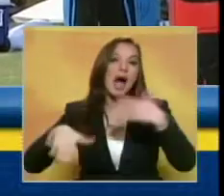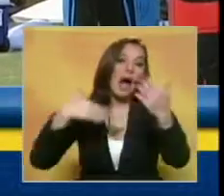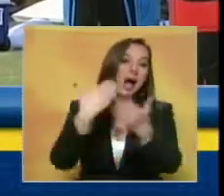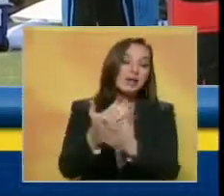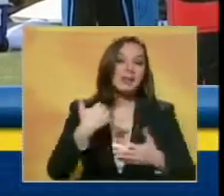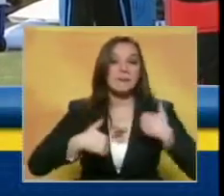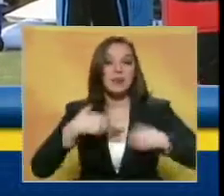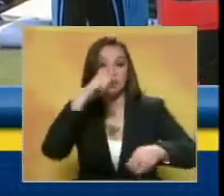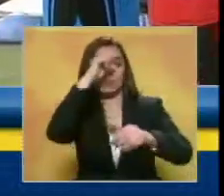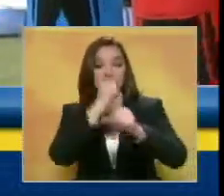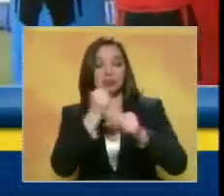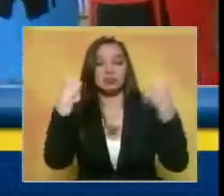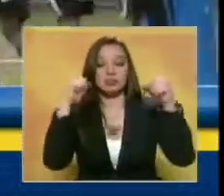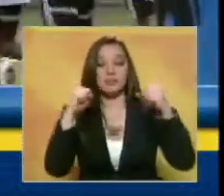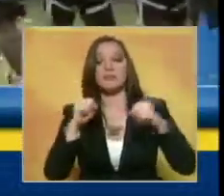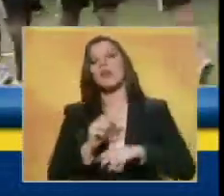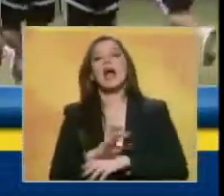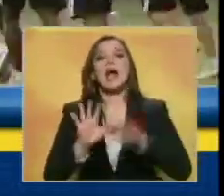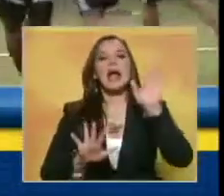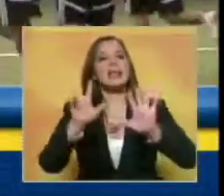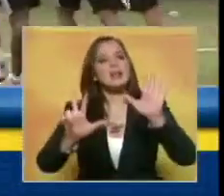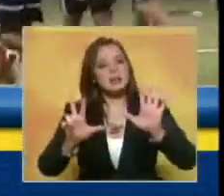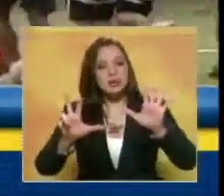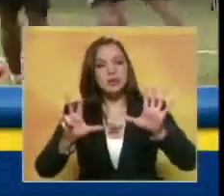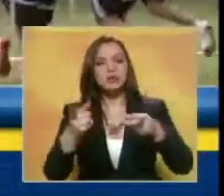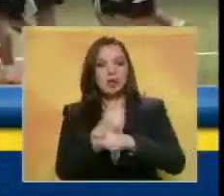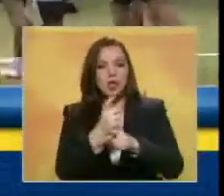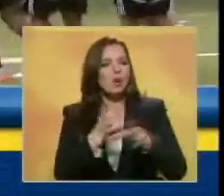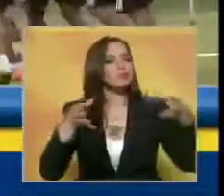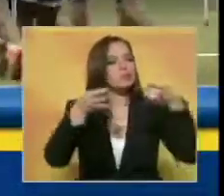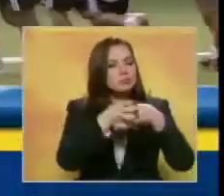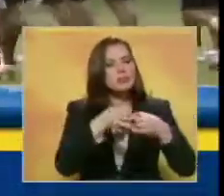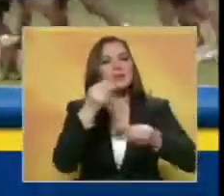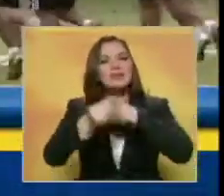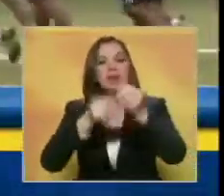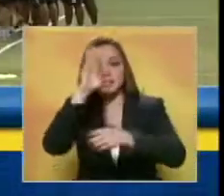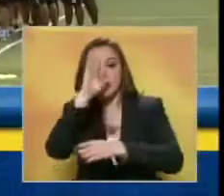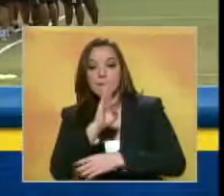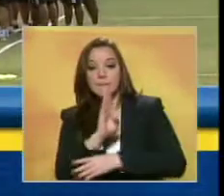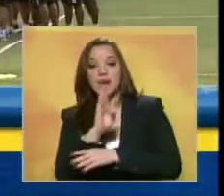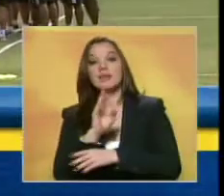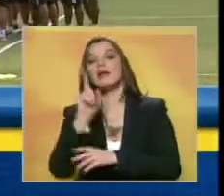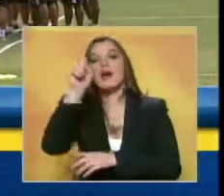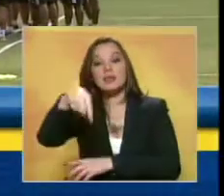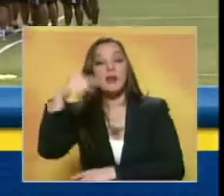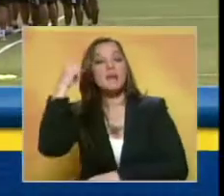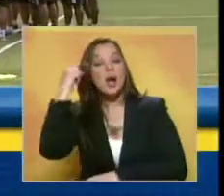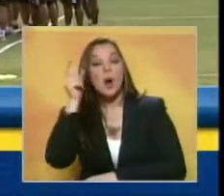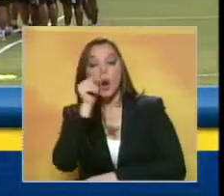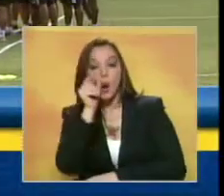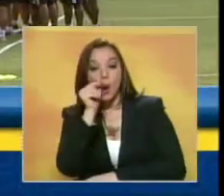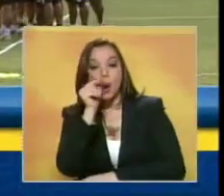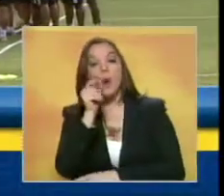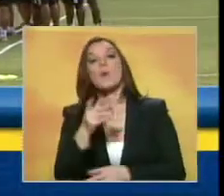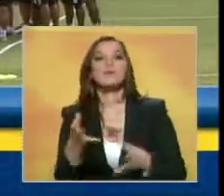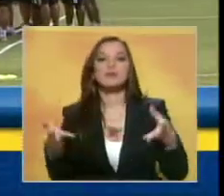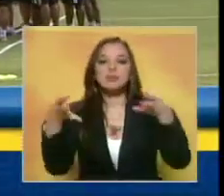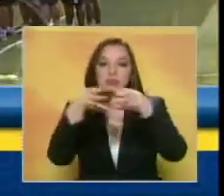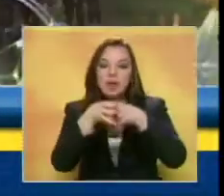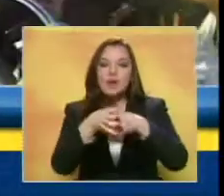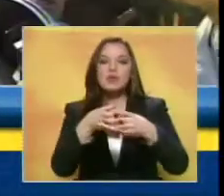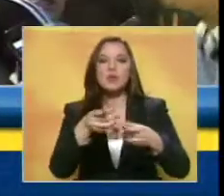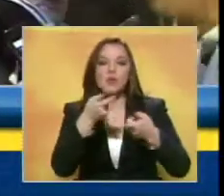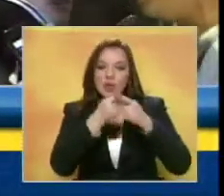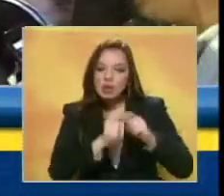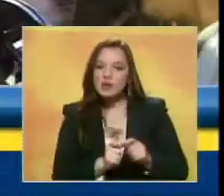miércoles. El 18 de agosto se tiene programada otra concentración que se realizará en Barinas. Sepan que también Gilberto Angelucci se sumó al cuerpo técnico de San